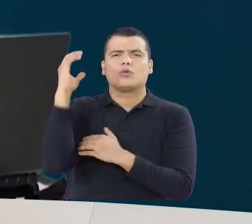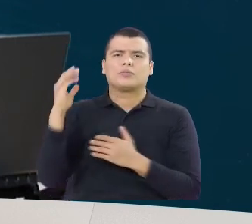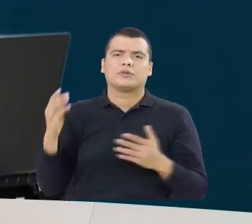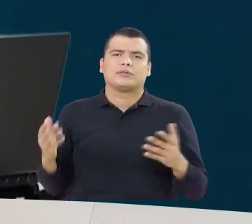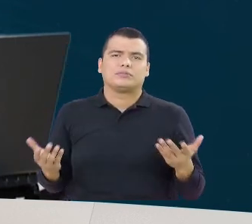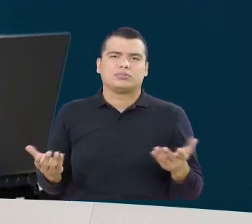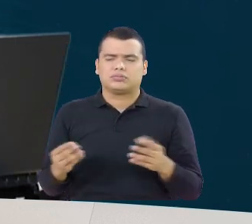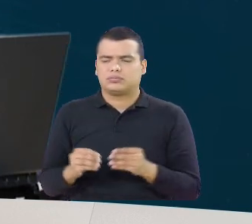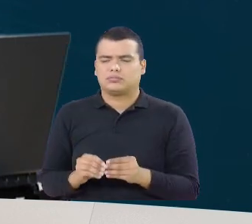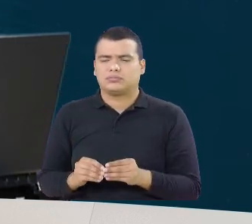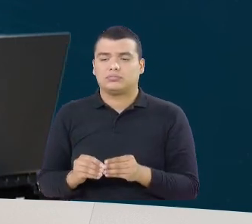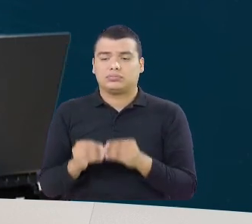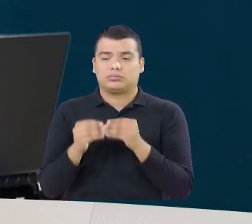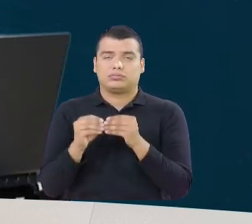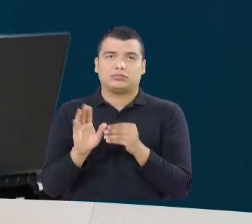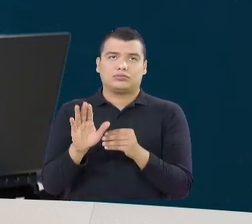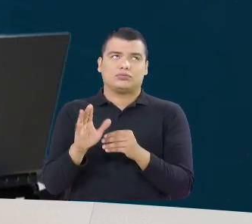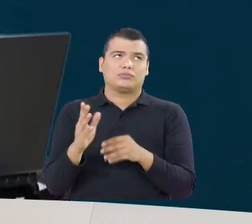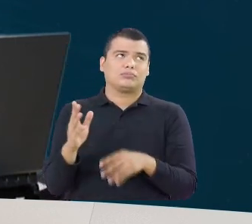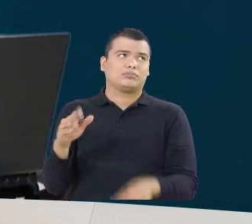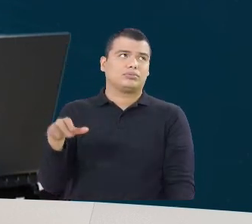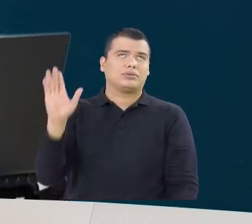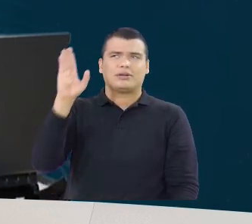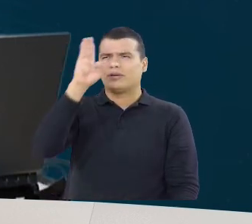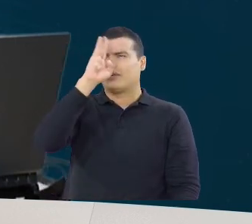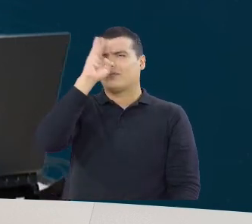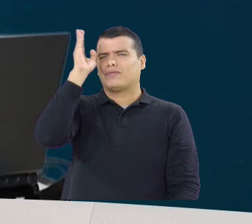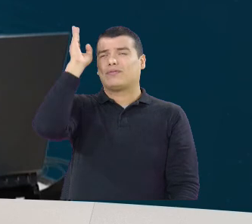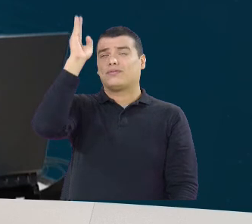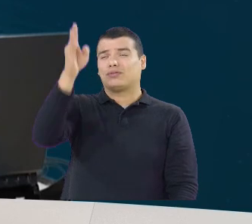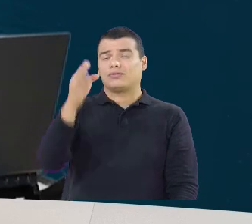para fabricar una cosa de esta, yo creo que está muy